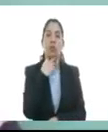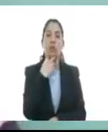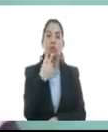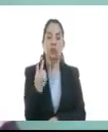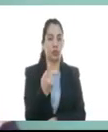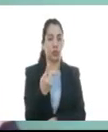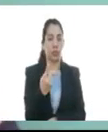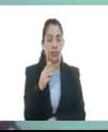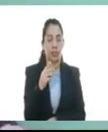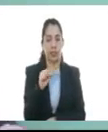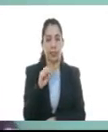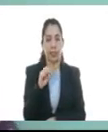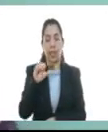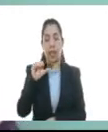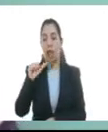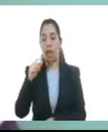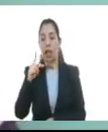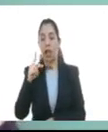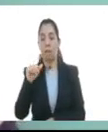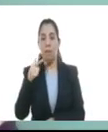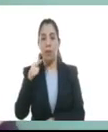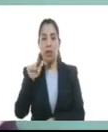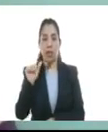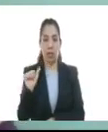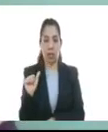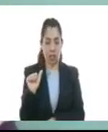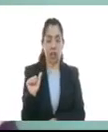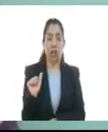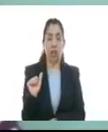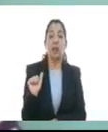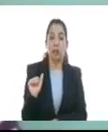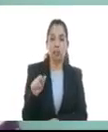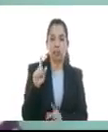Imparcial de acá de Sonora en agosto del 2019.